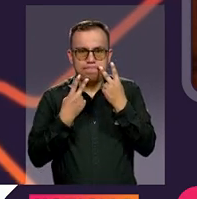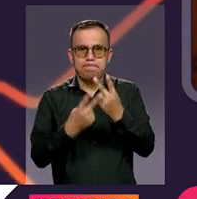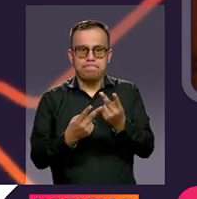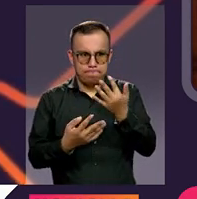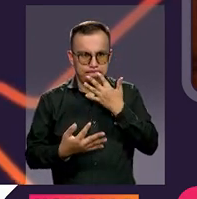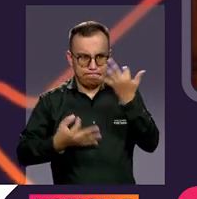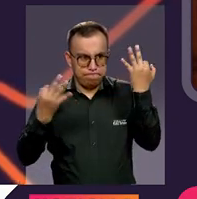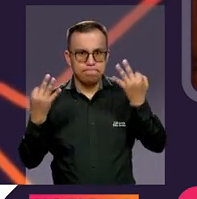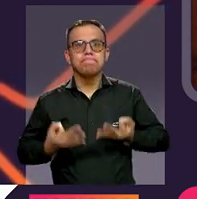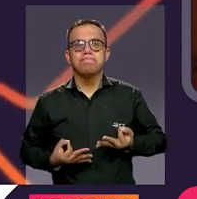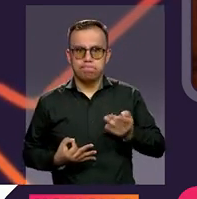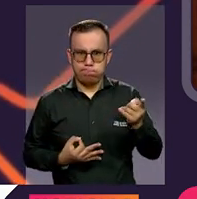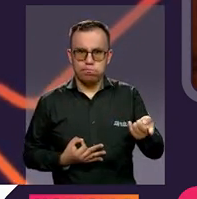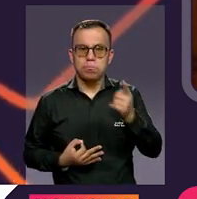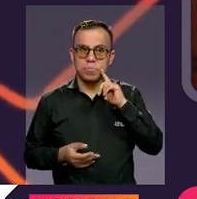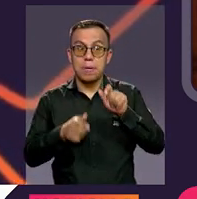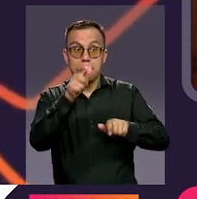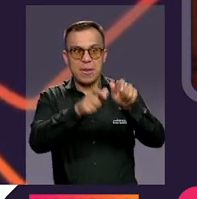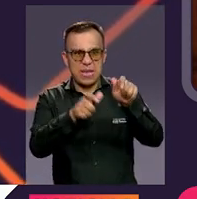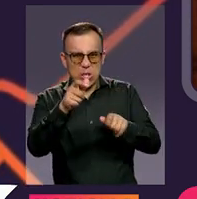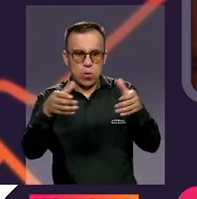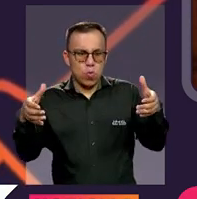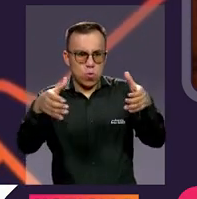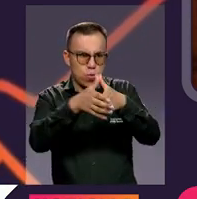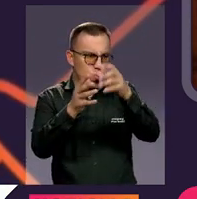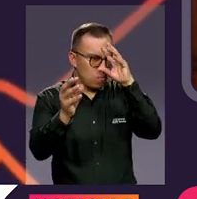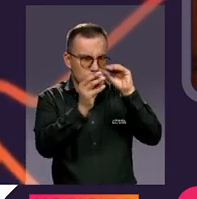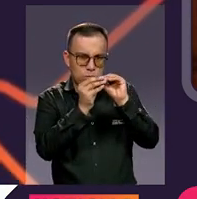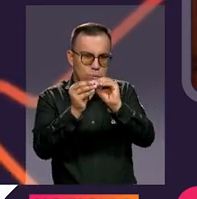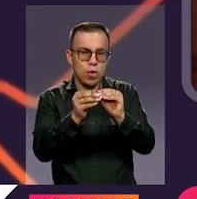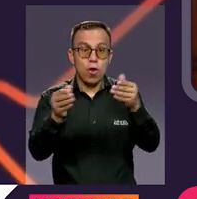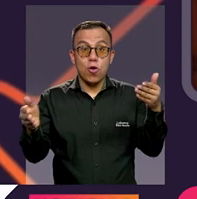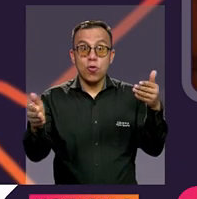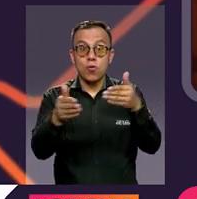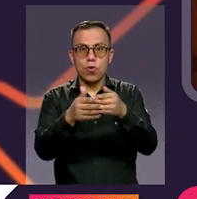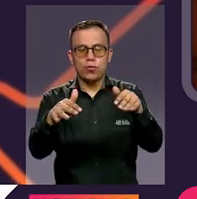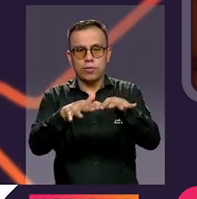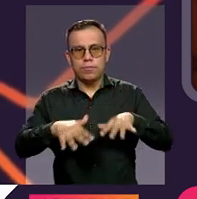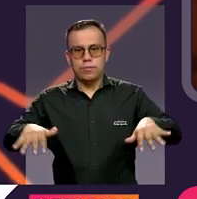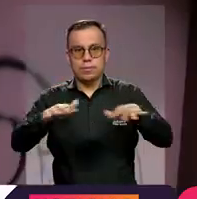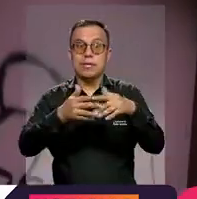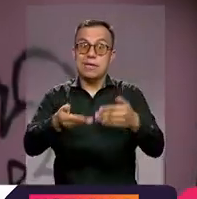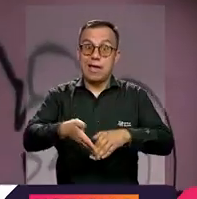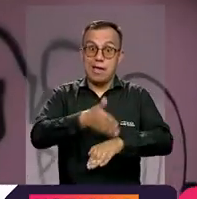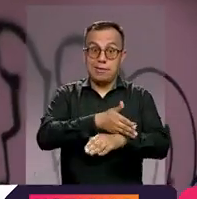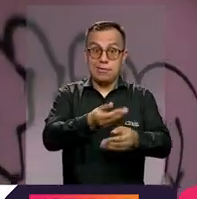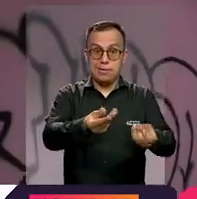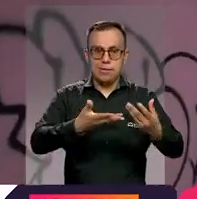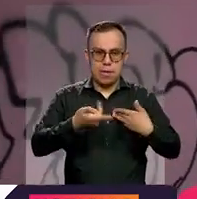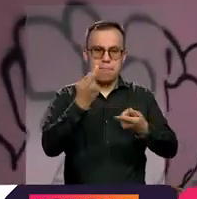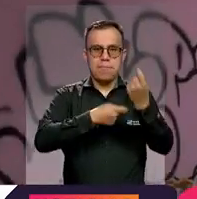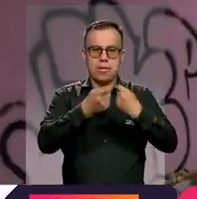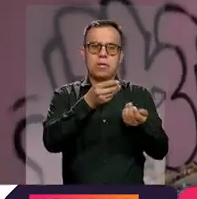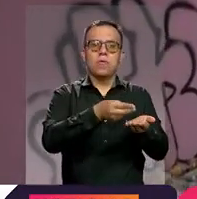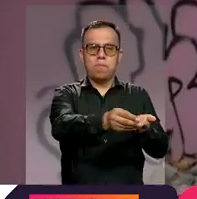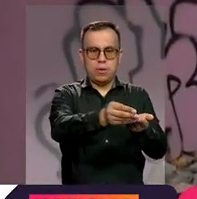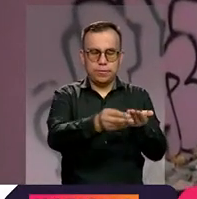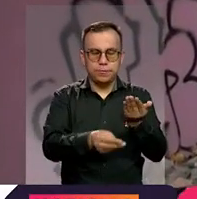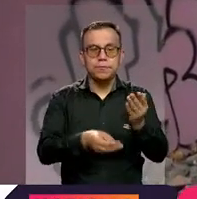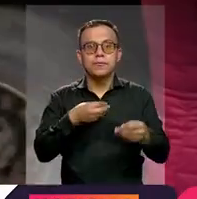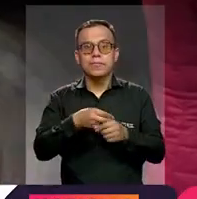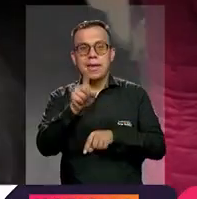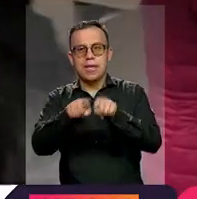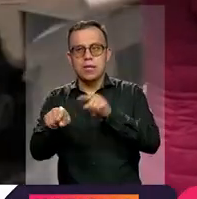pruebas claras, son delincuentes organizados para atacar predios que nos han sido entregados. Sin embargo, esa vigilancia, según